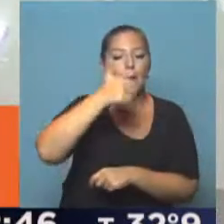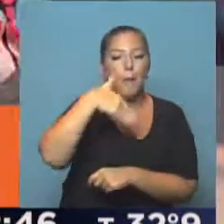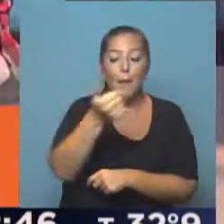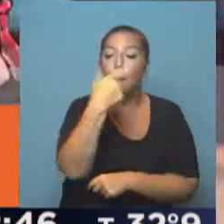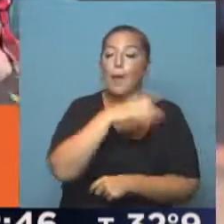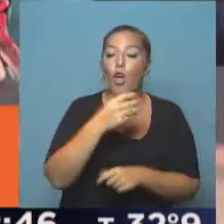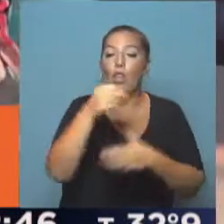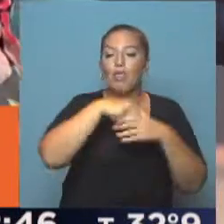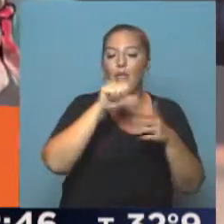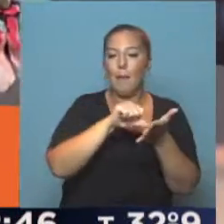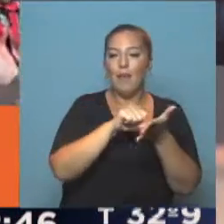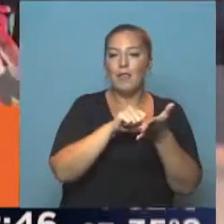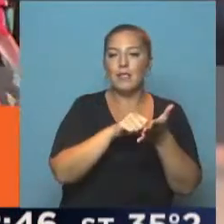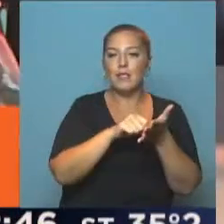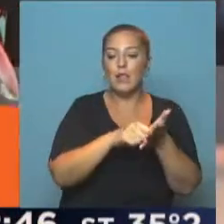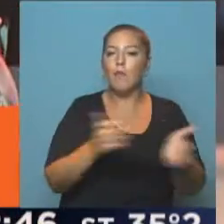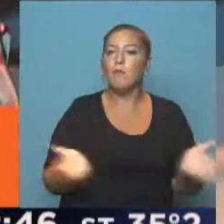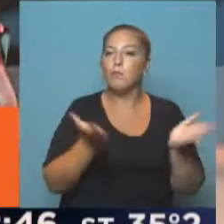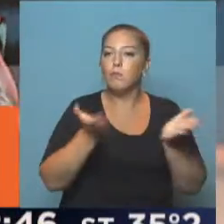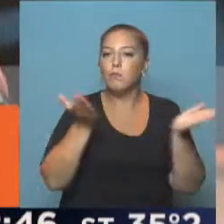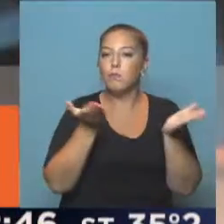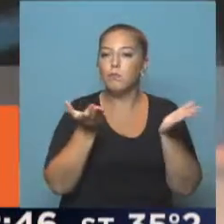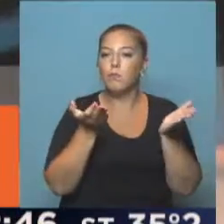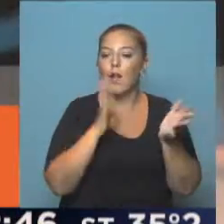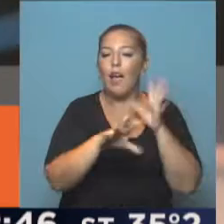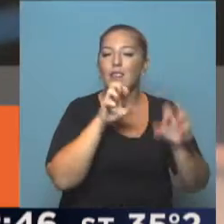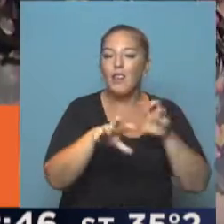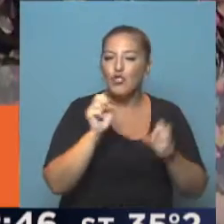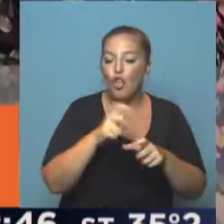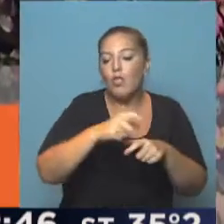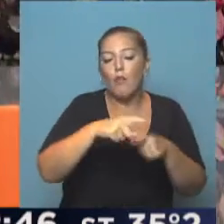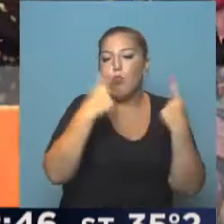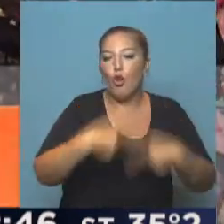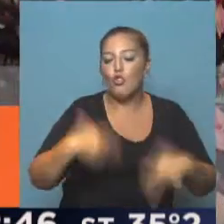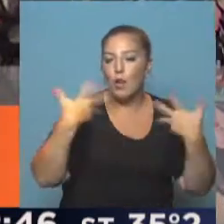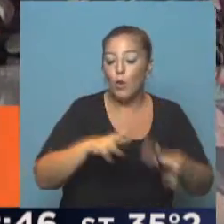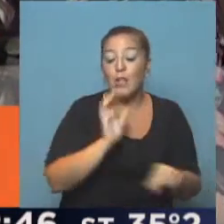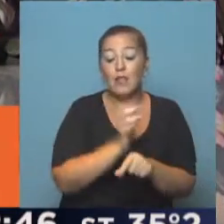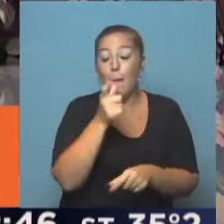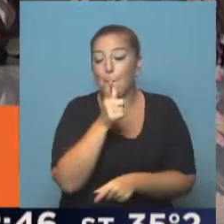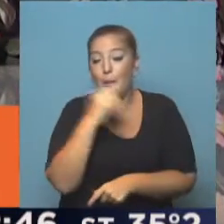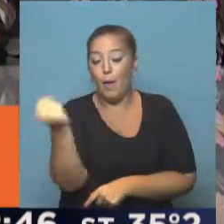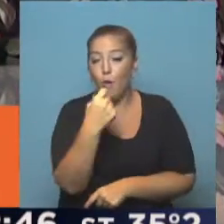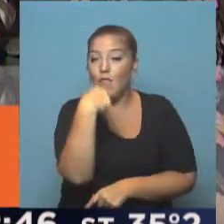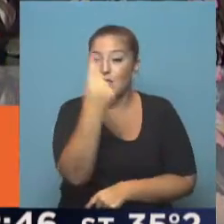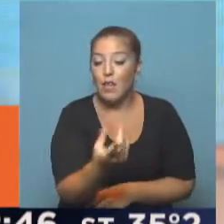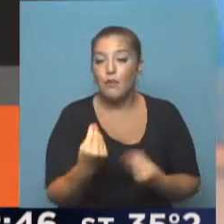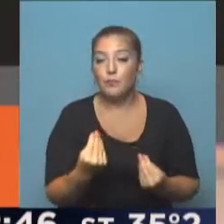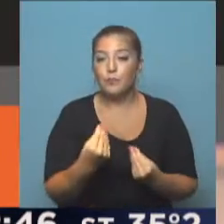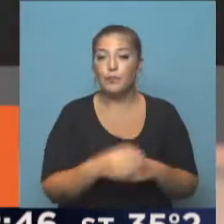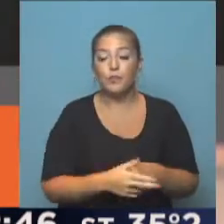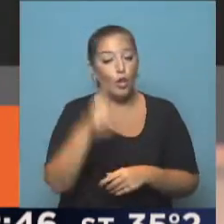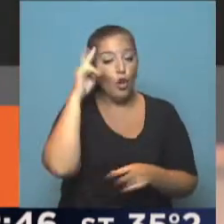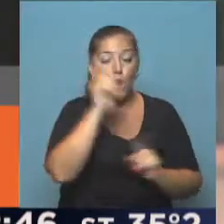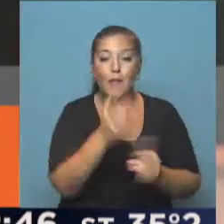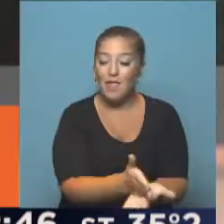adentro fomentaba la expansión de la frontera extractivista. Y lo hacían, esto me parece importante subrayarlo, no respetando